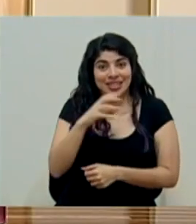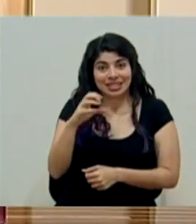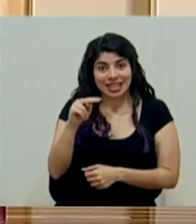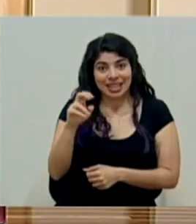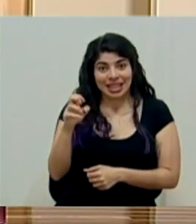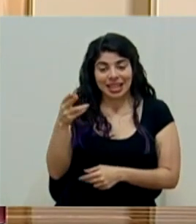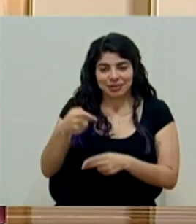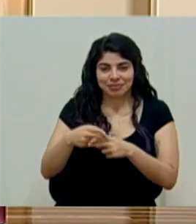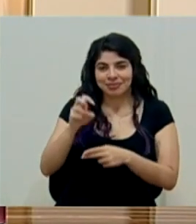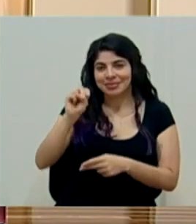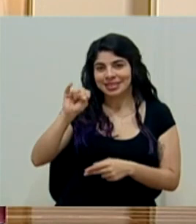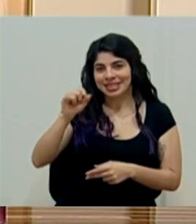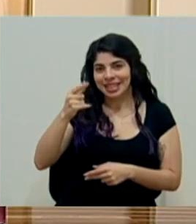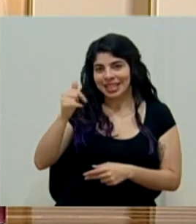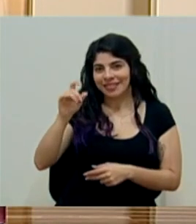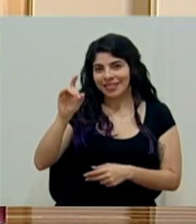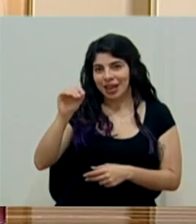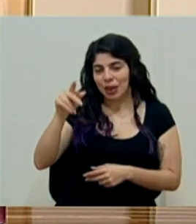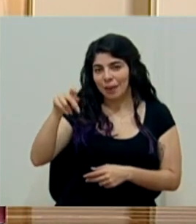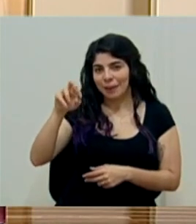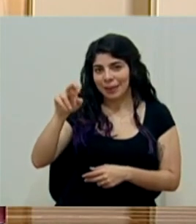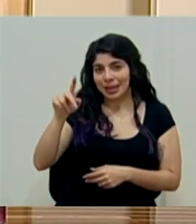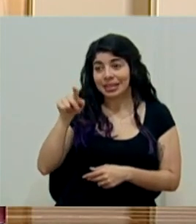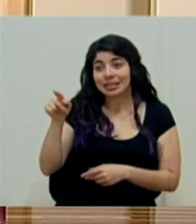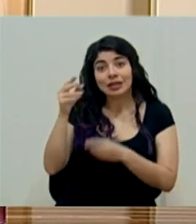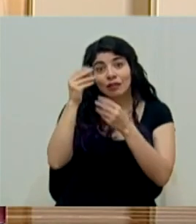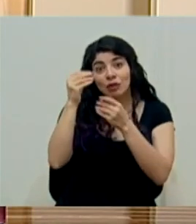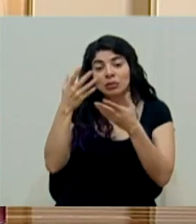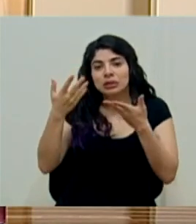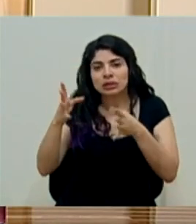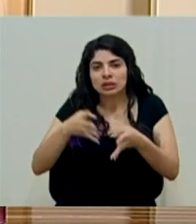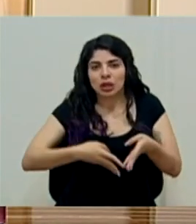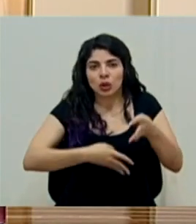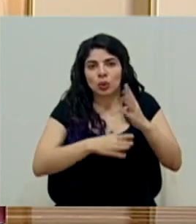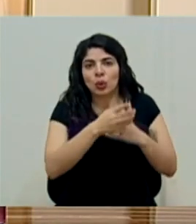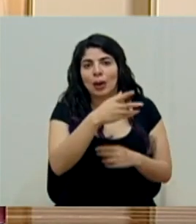señor Sigifredo Pérez, ya se encuentra actualizada en el sitio